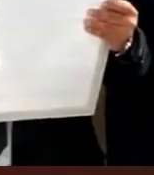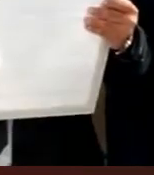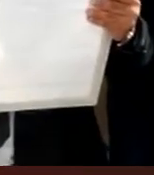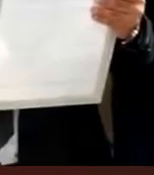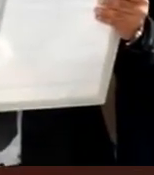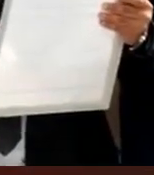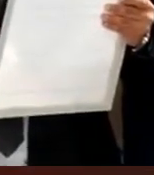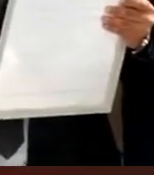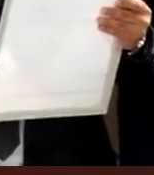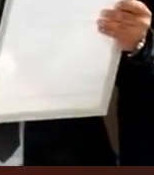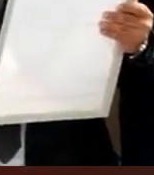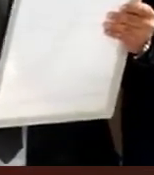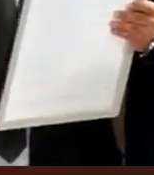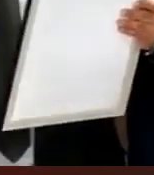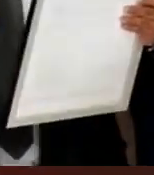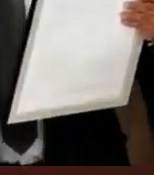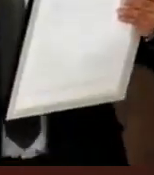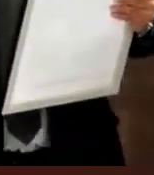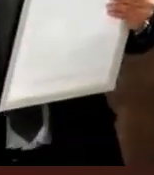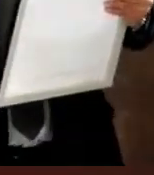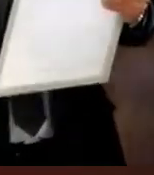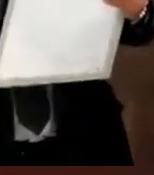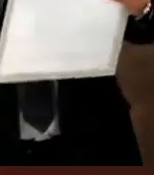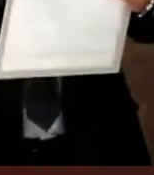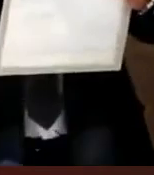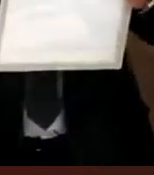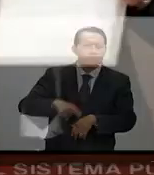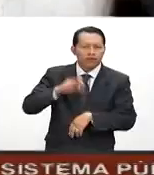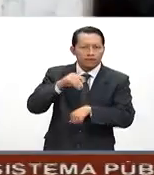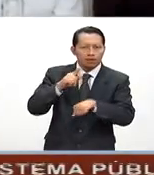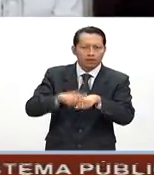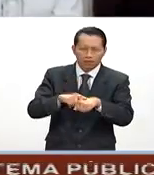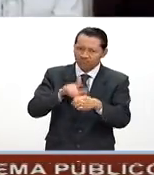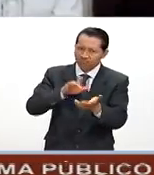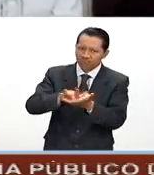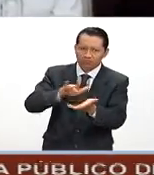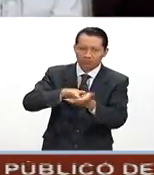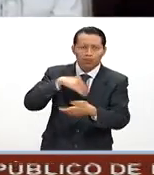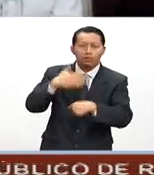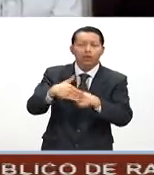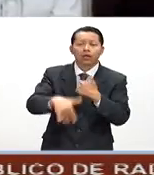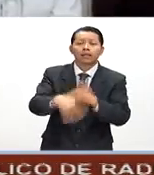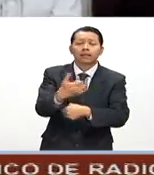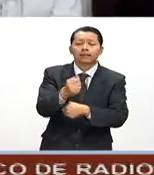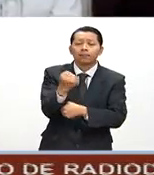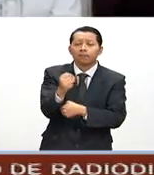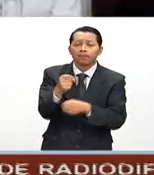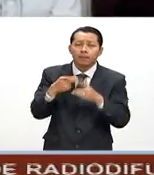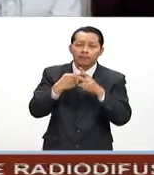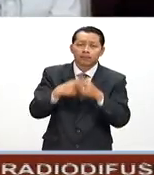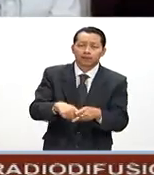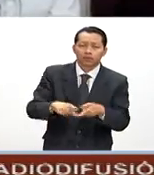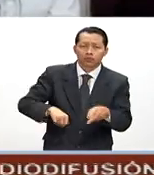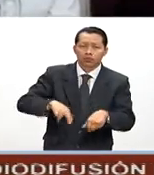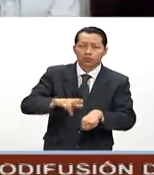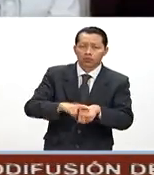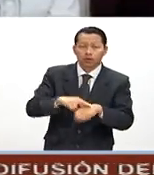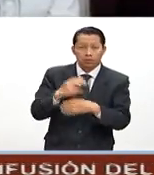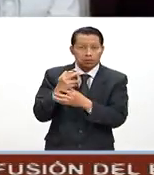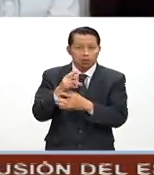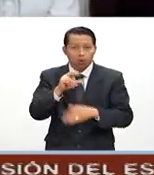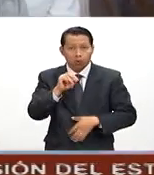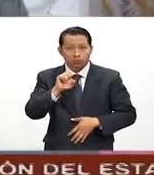presidente le externó el respaldo del gobierno federal para esta nueva responsabilidad que inicia el próximo 15 de septiembre. Por su parte, Rosa Aispuru